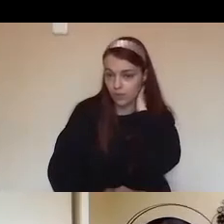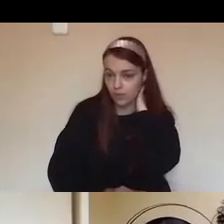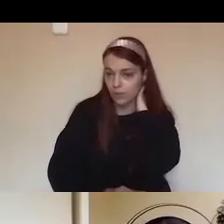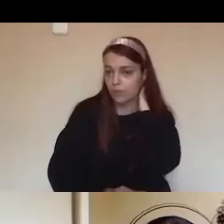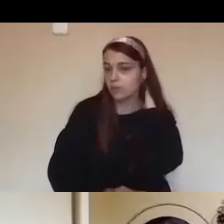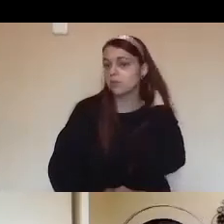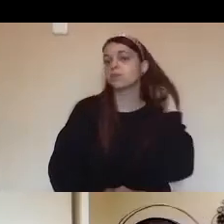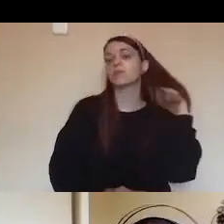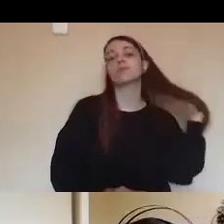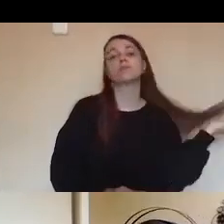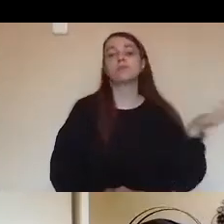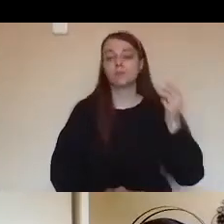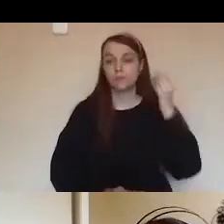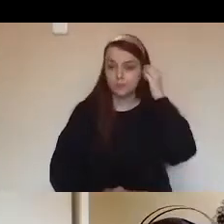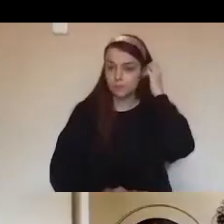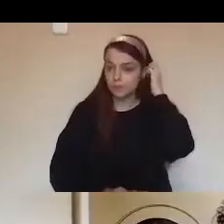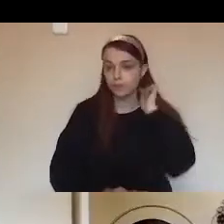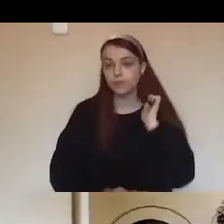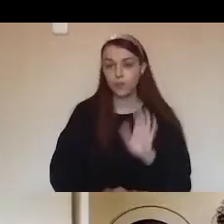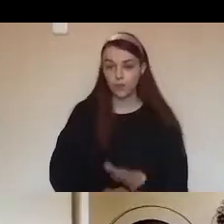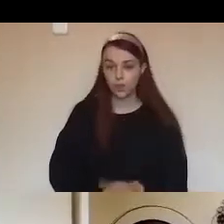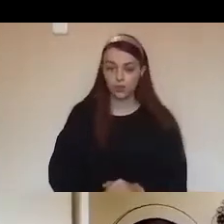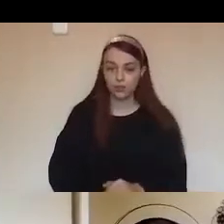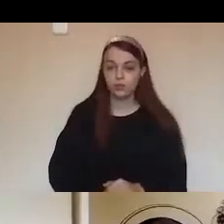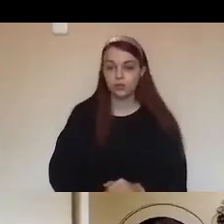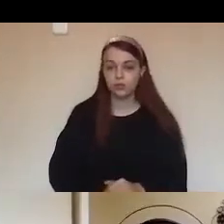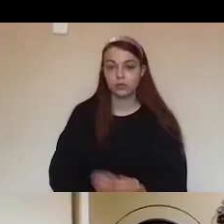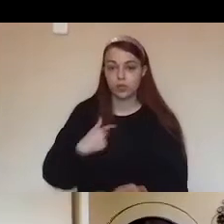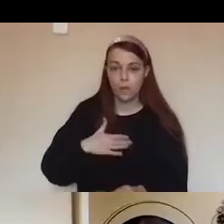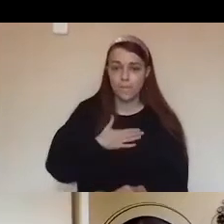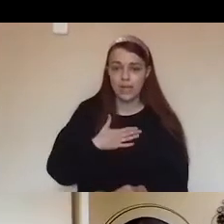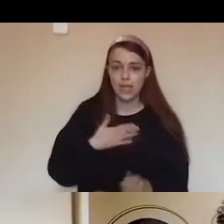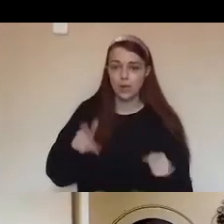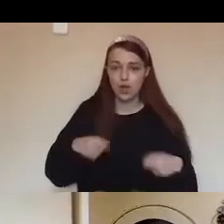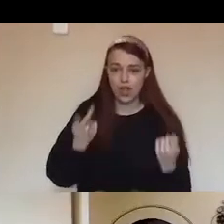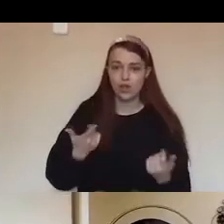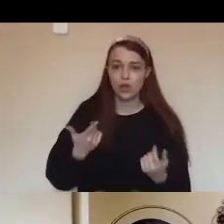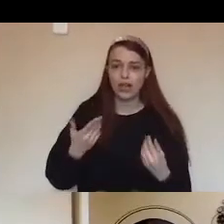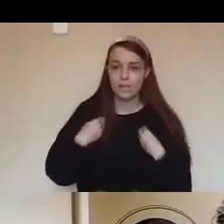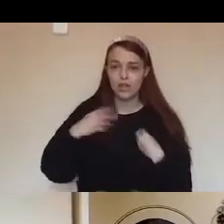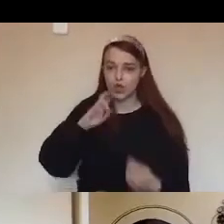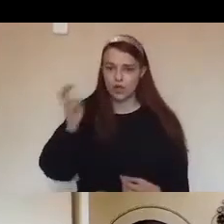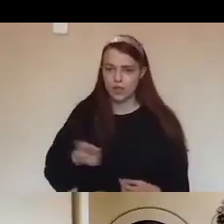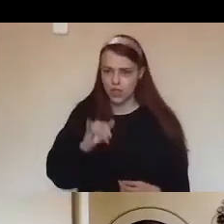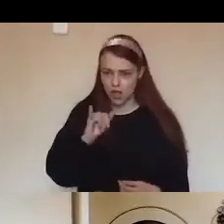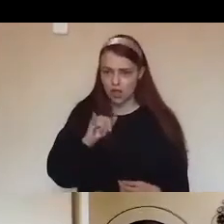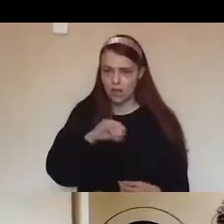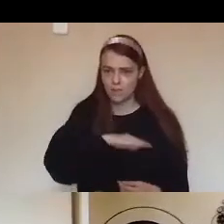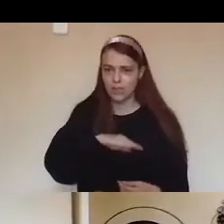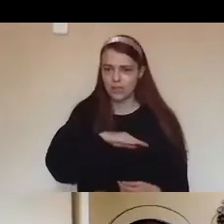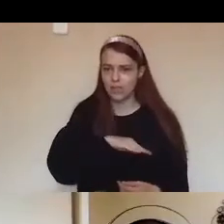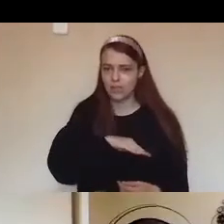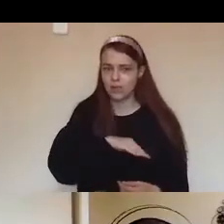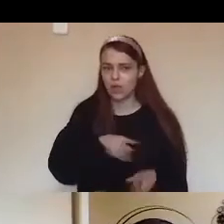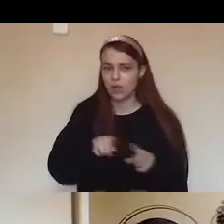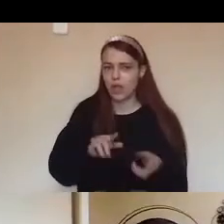Perfecto. Bueno, sigo. Entonces, teníamos un gran patrimonio natural, biodiversidad, pero ¿de qué manera podemos hacer la transferencia